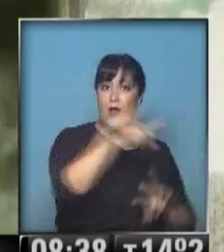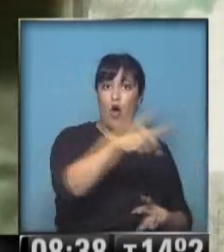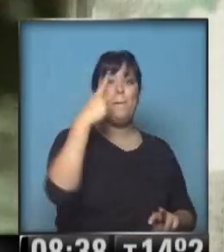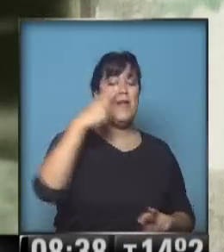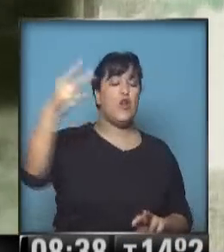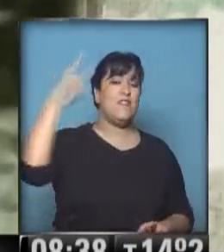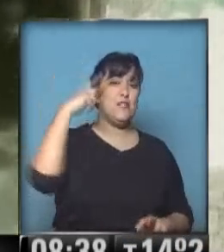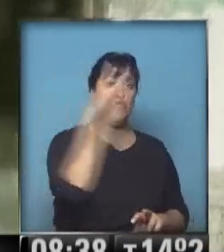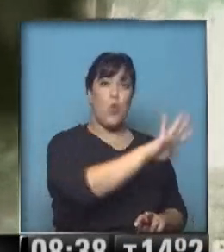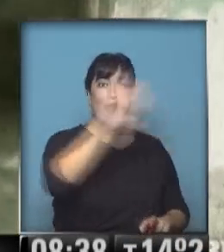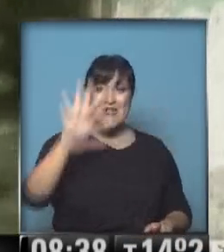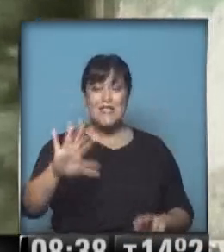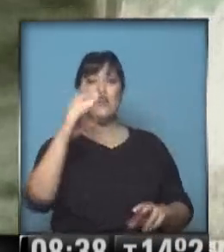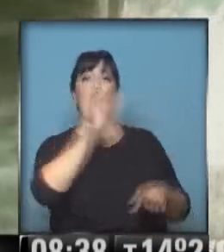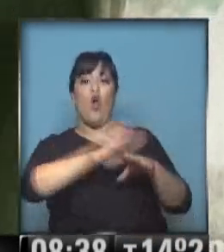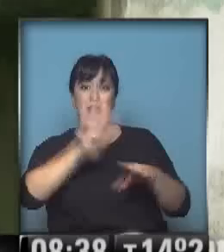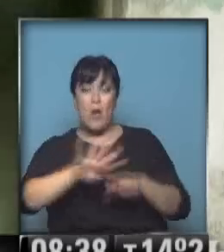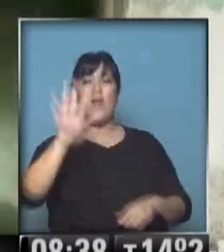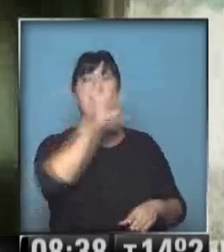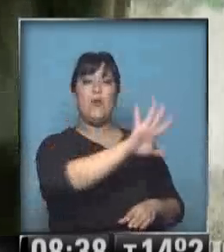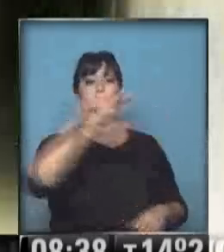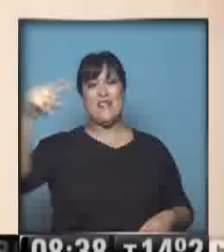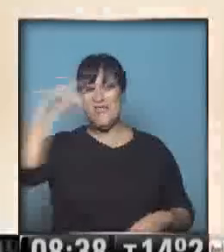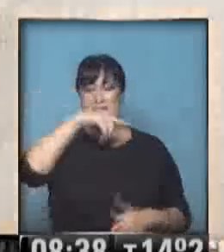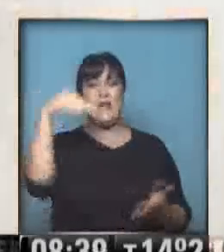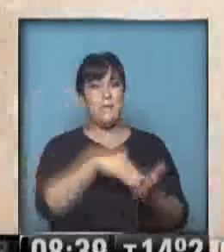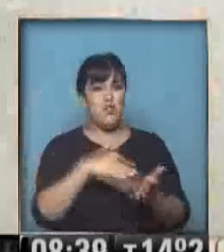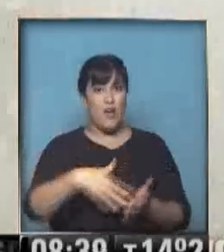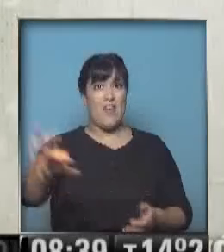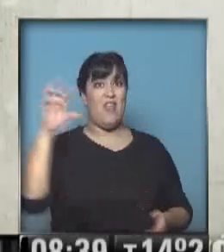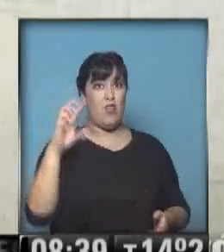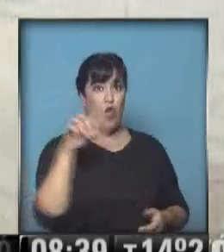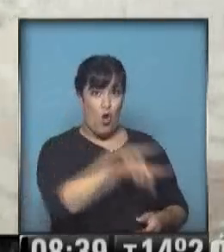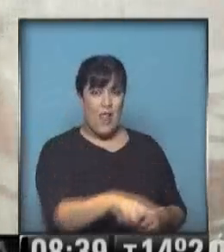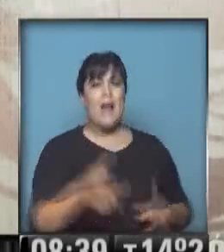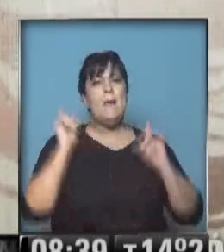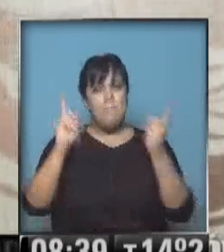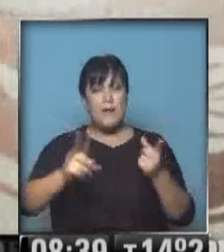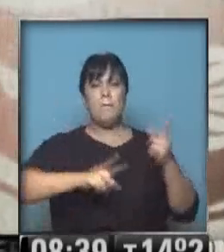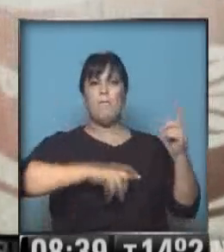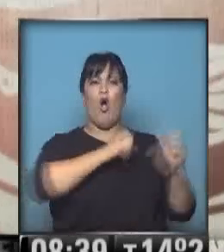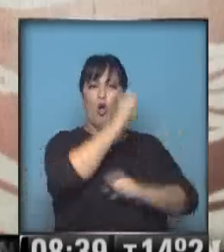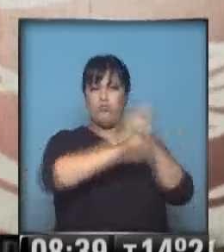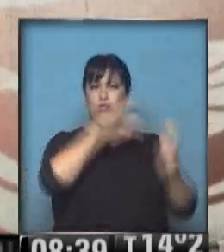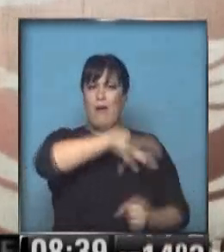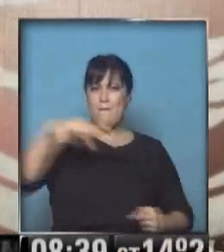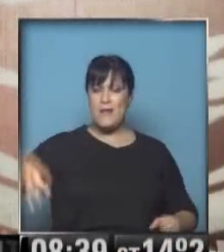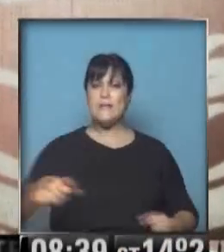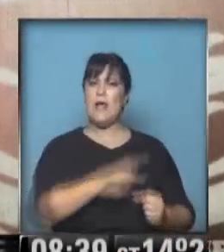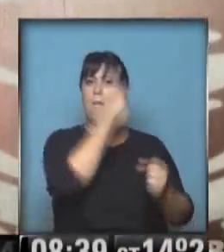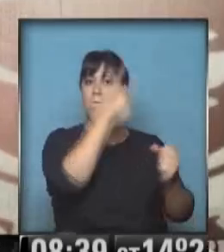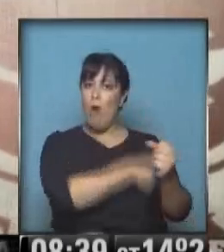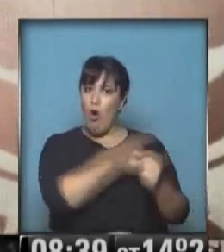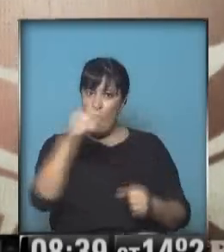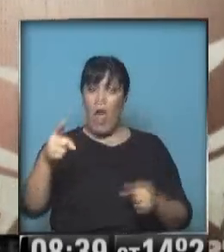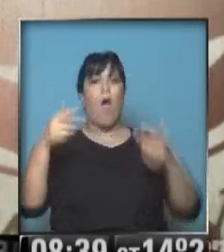la deuda se limitaba a 57 millones de dó los sectores dominantes que ocupaban el poder le abrieron la puerta al